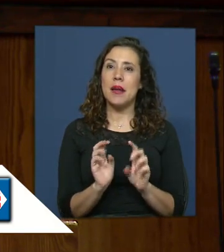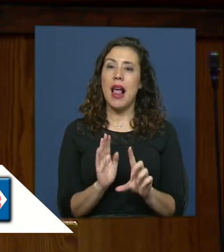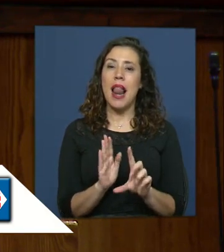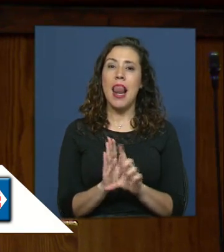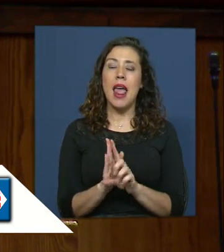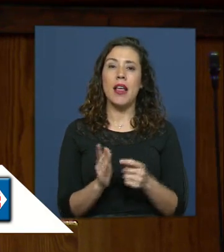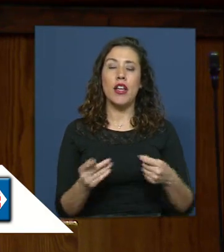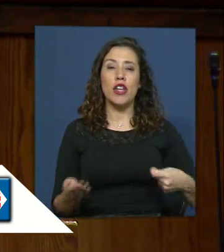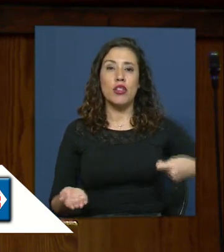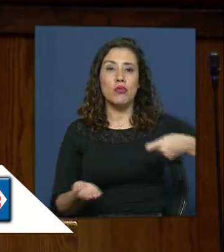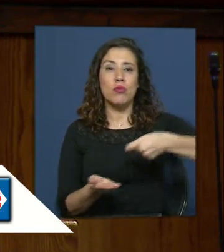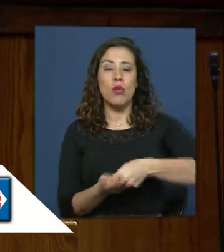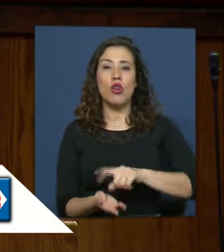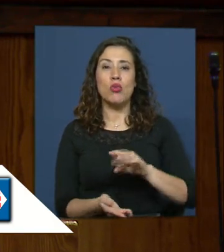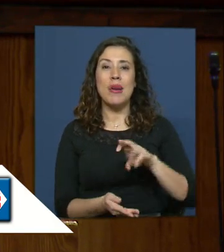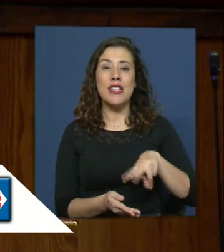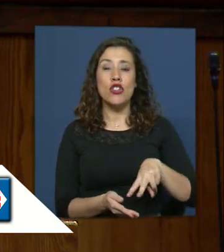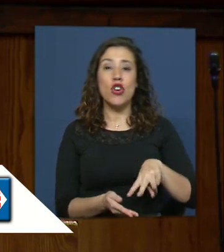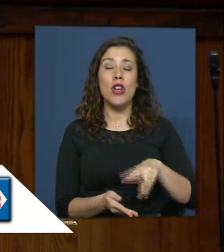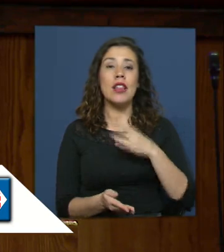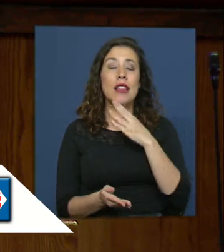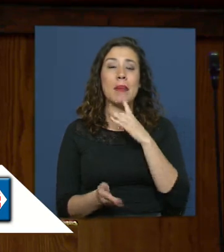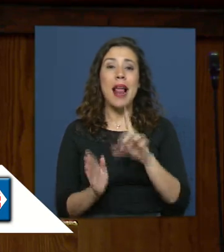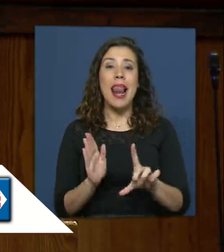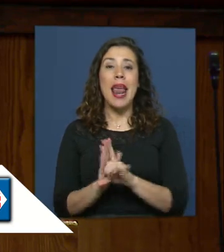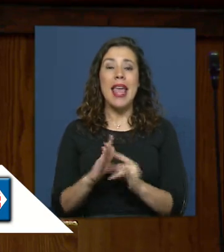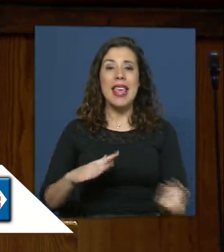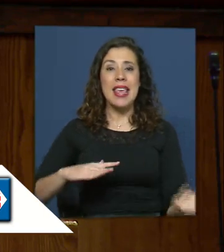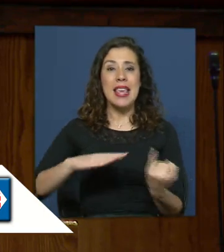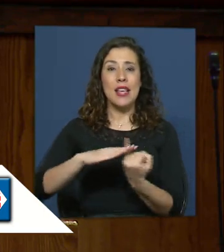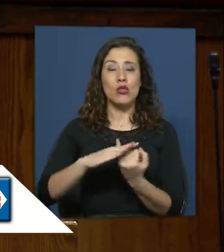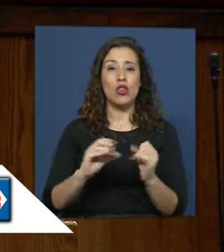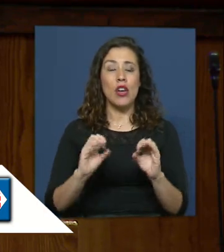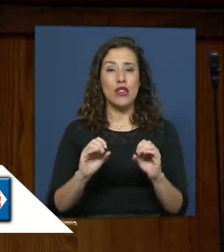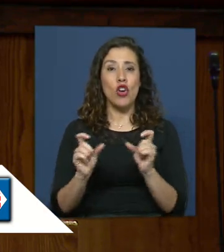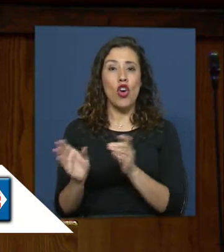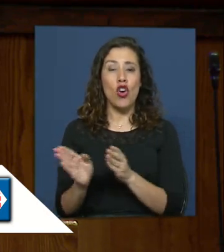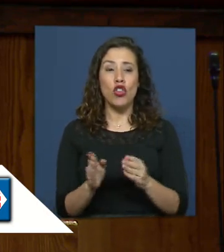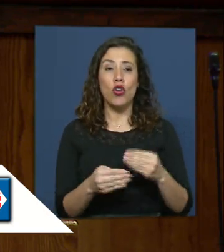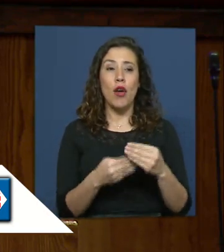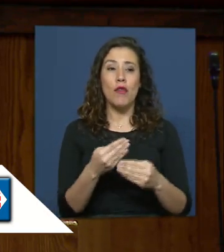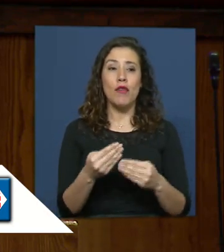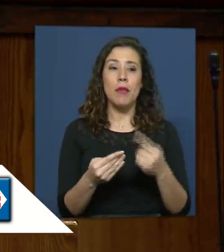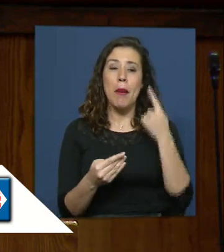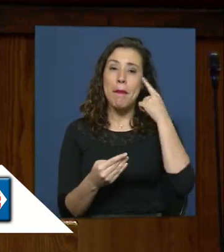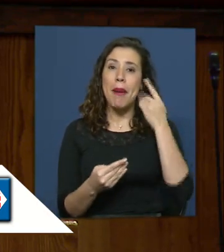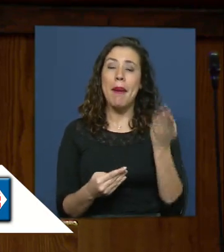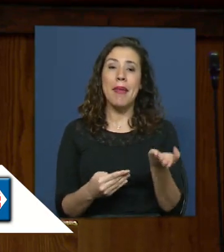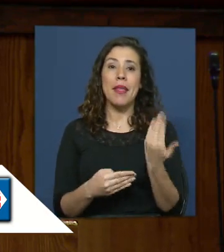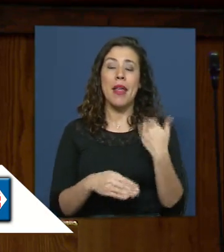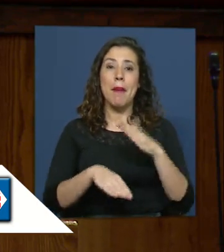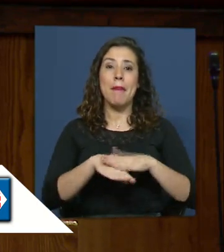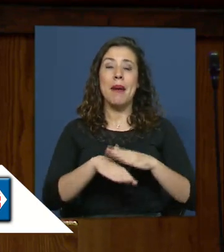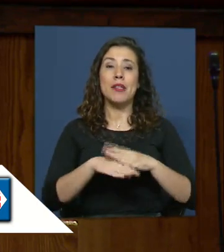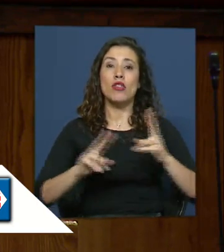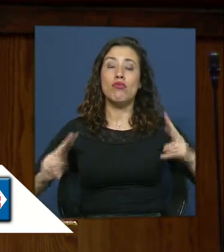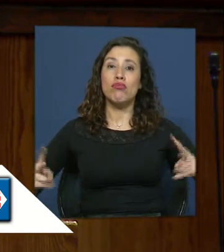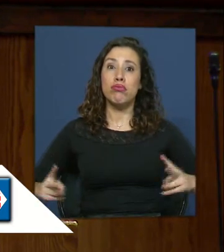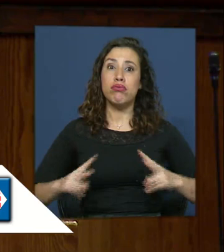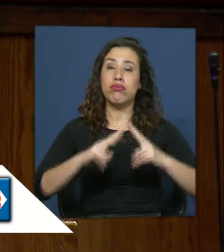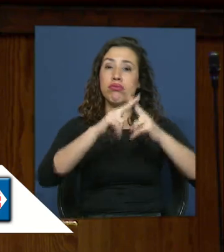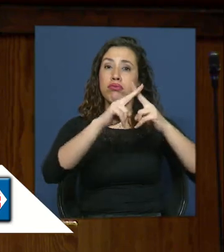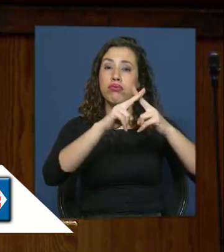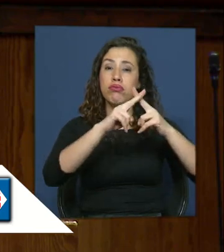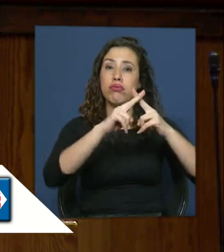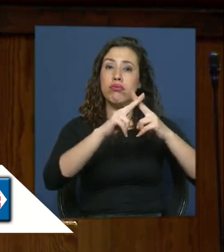de subvenciones y la ley de inclusión escolar. Regula un procedimiento para obtener permisos de edificación